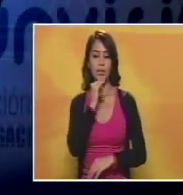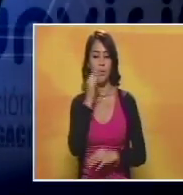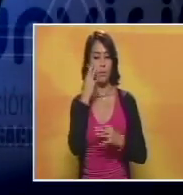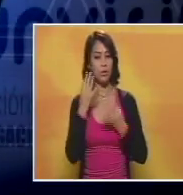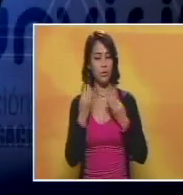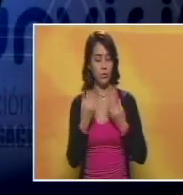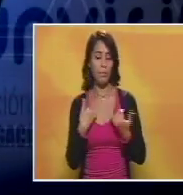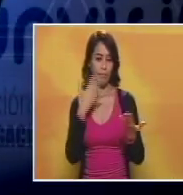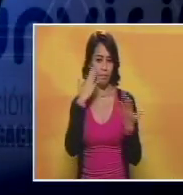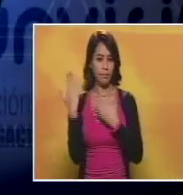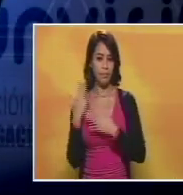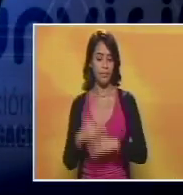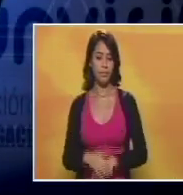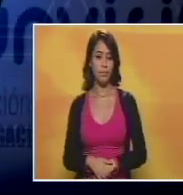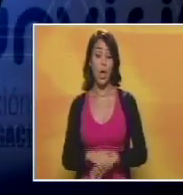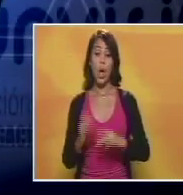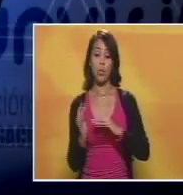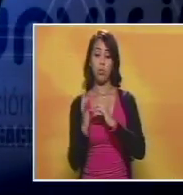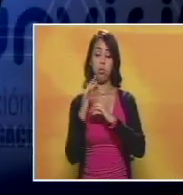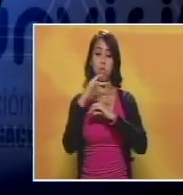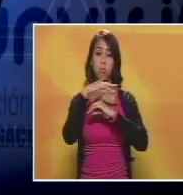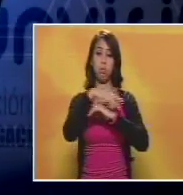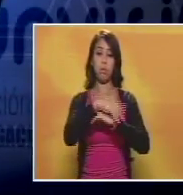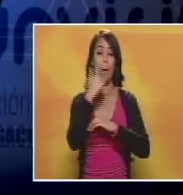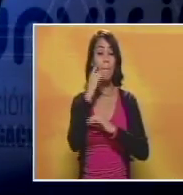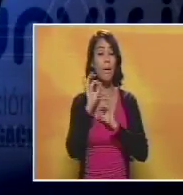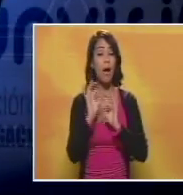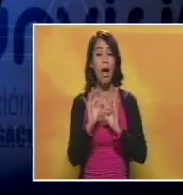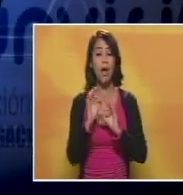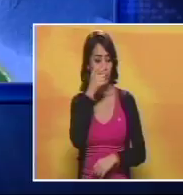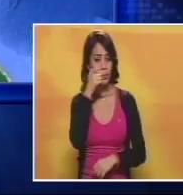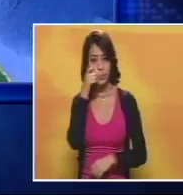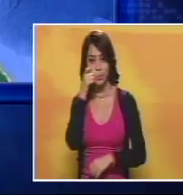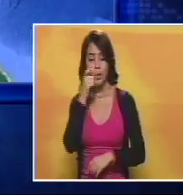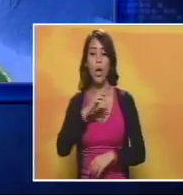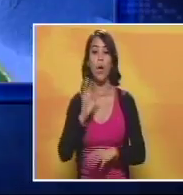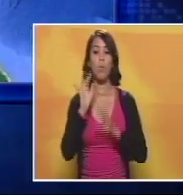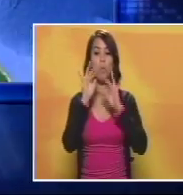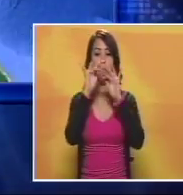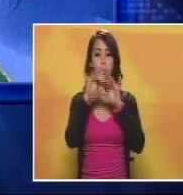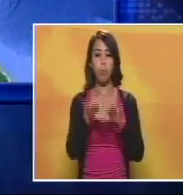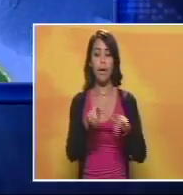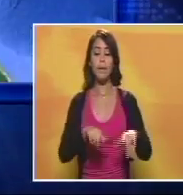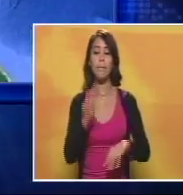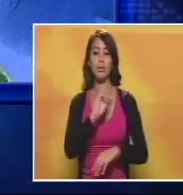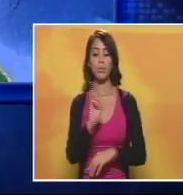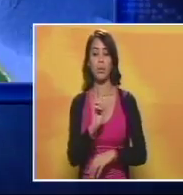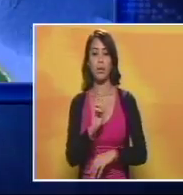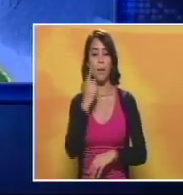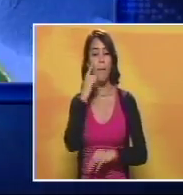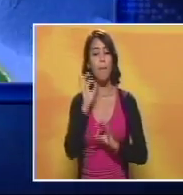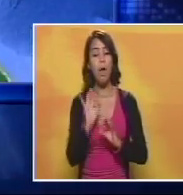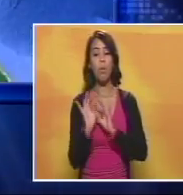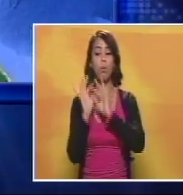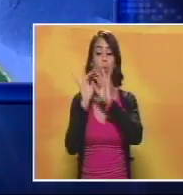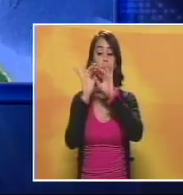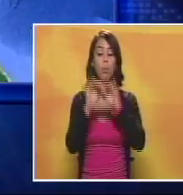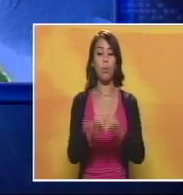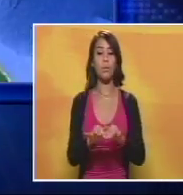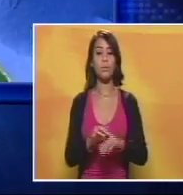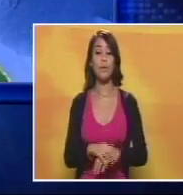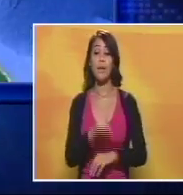juicio de la gobernadora Gómez, hay incongruencias en los motivos dados por el Poder Central con relación al colapso del sistema eléctrico